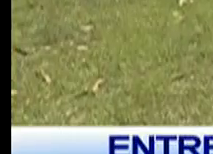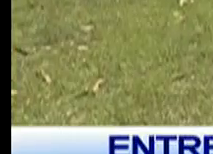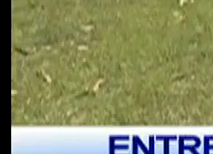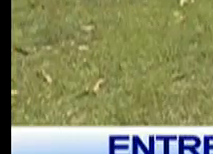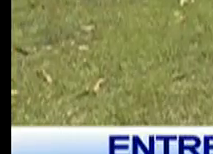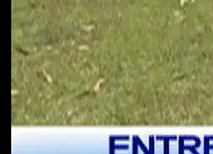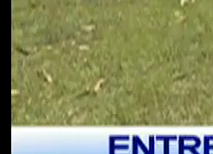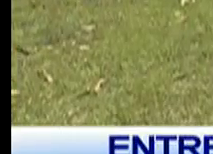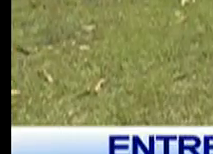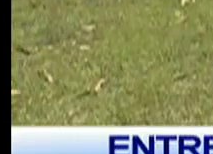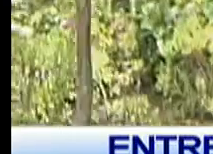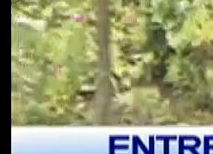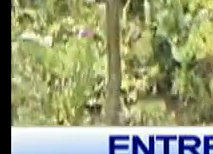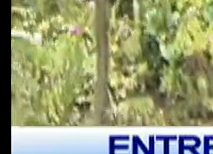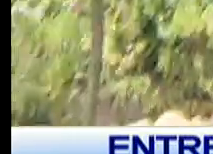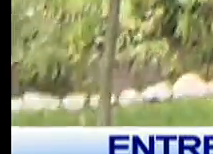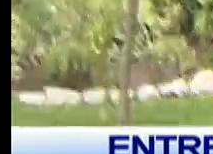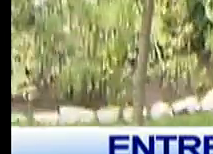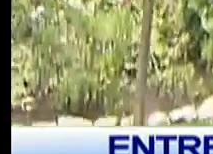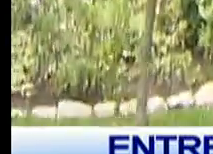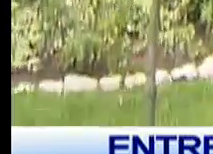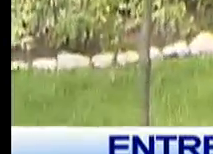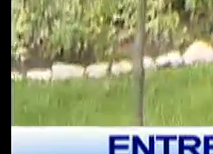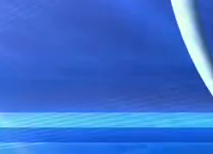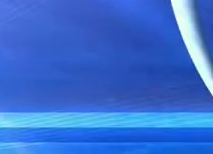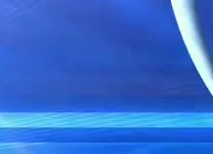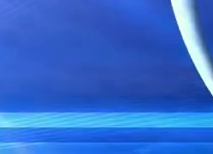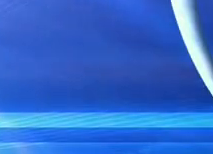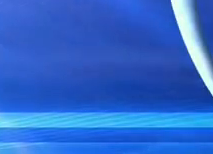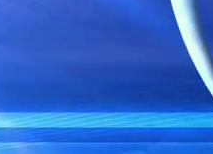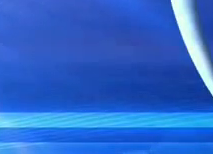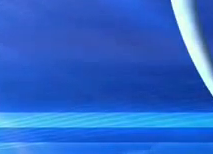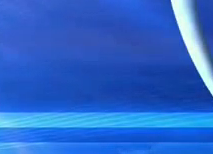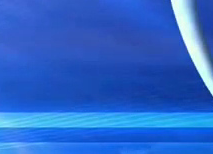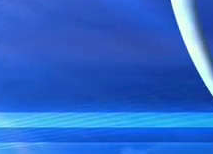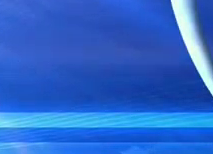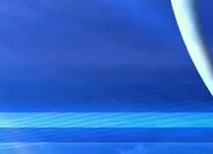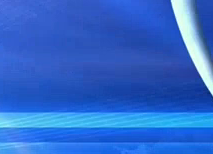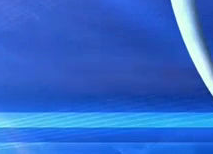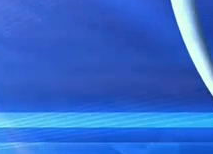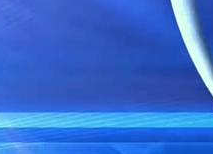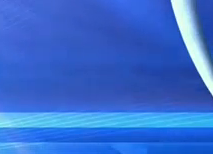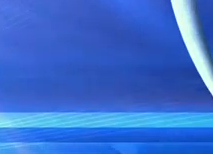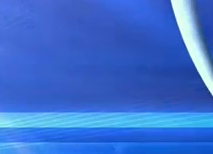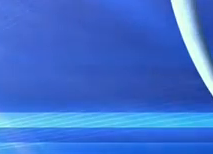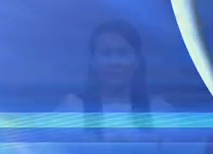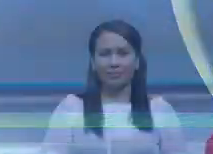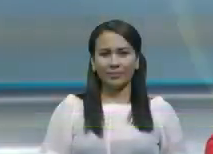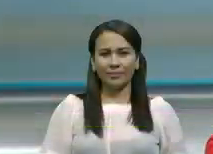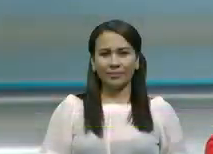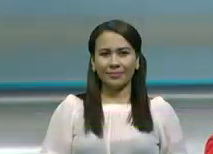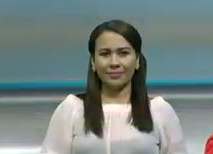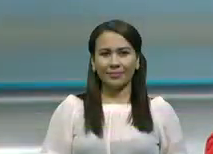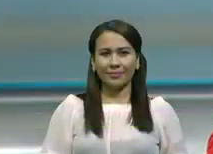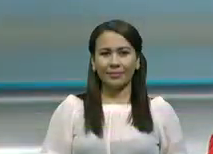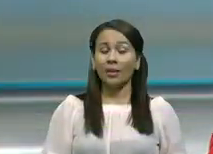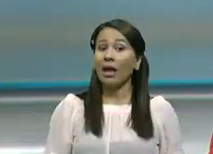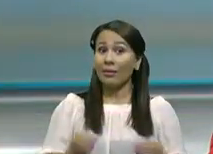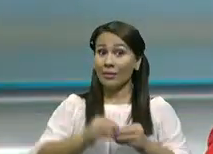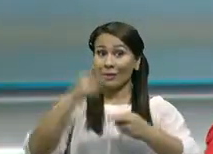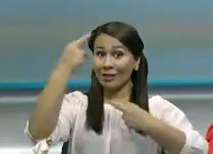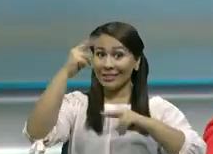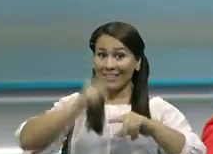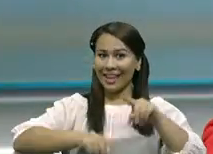las inquietudes que usted desea conocer. Más